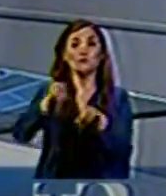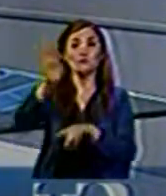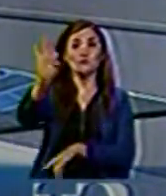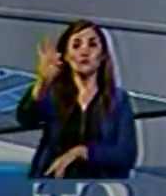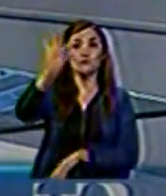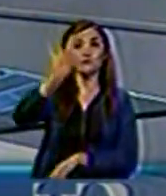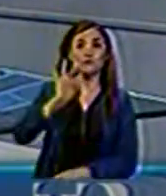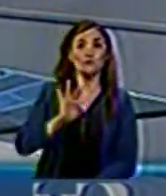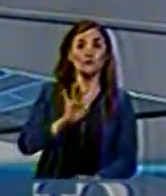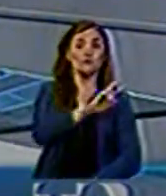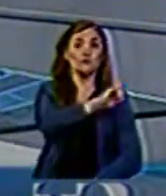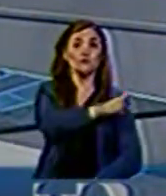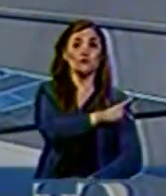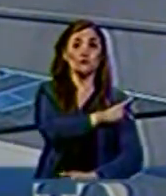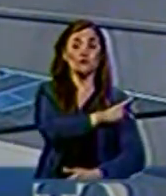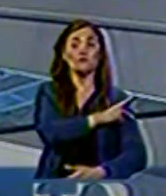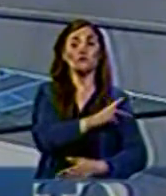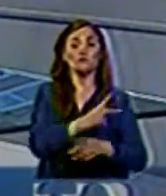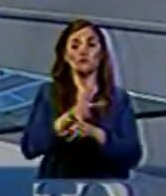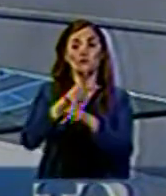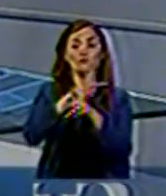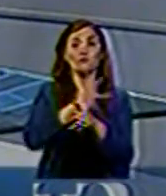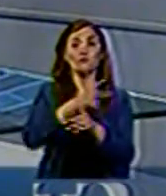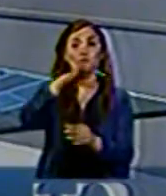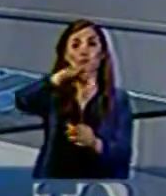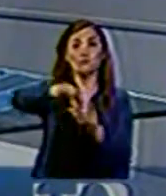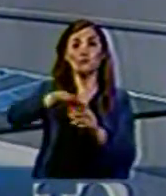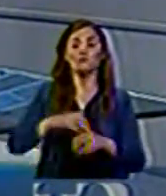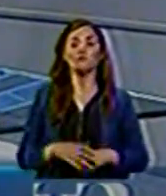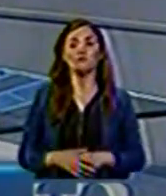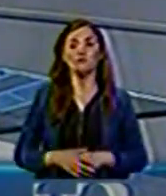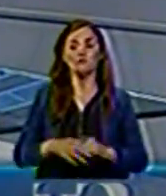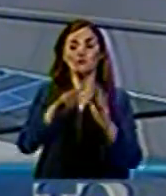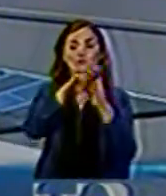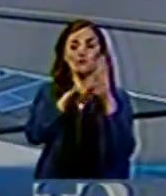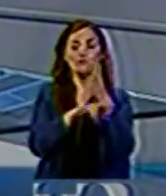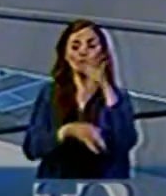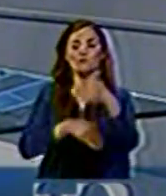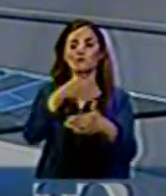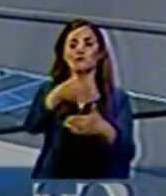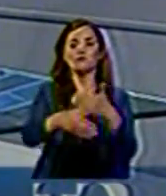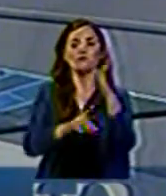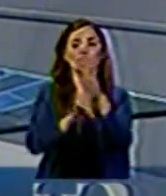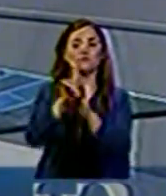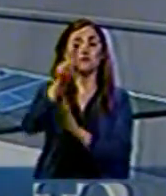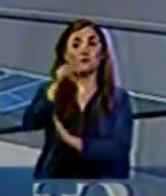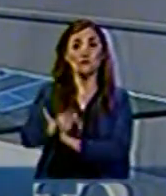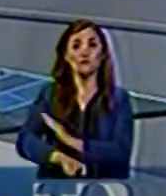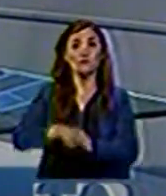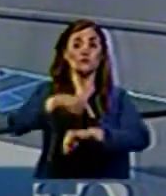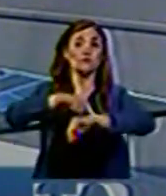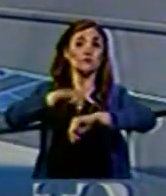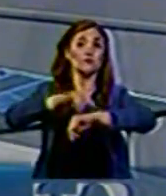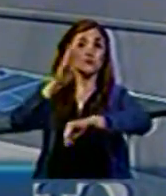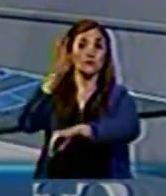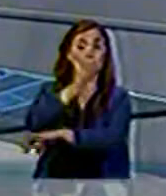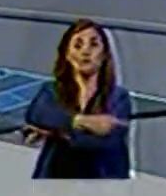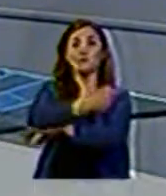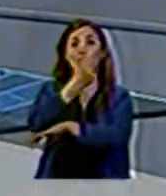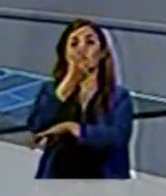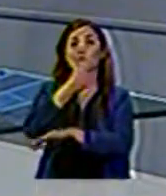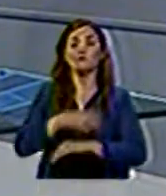selección de los vocales del Consejo Electoral, proceso que, según el reglamento, deberá desarrollarse en menos de 60 días.